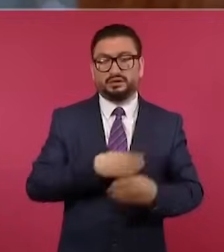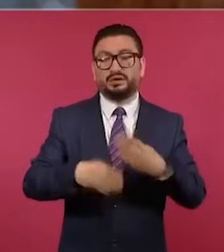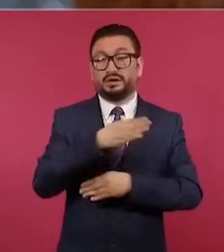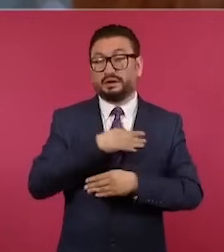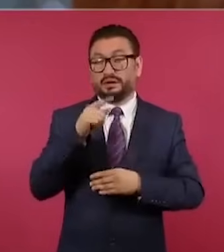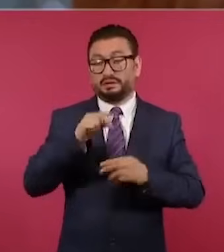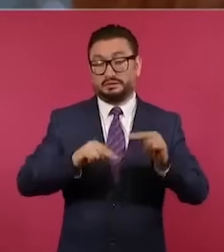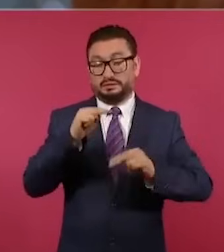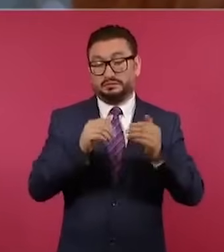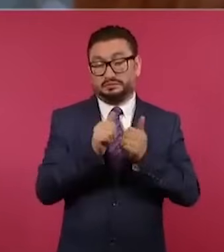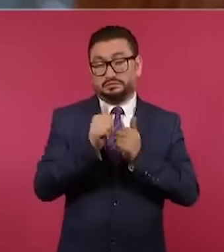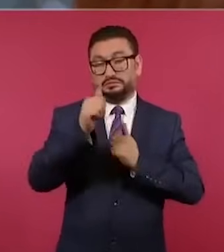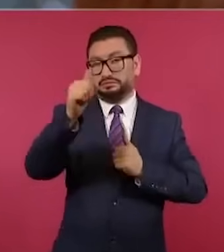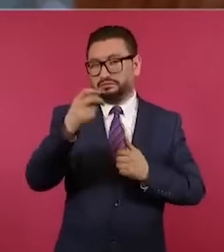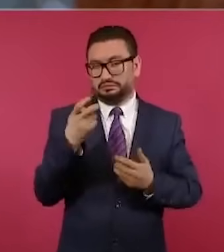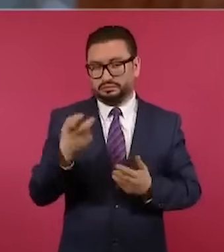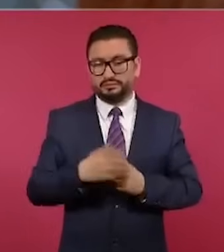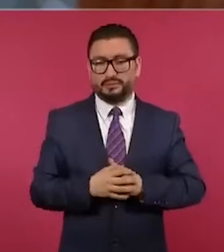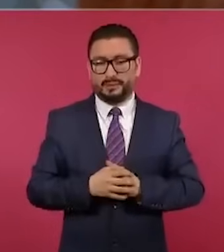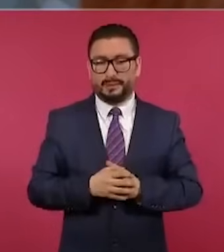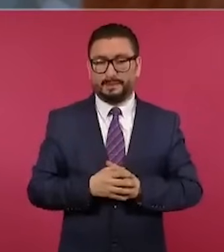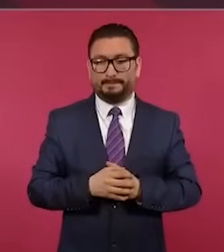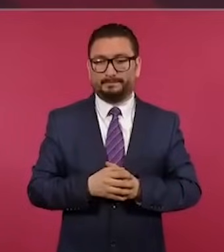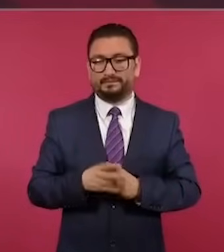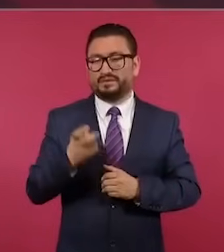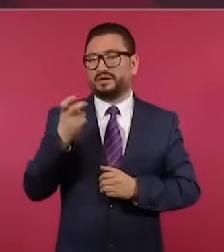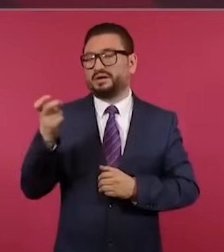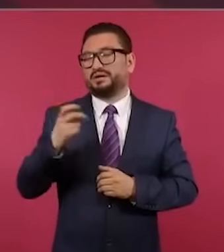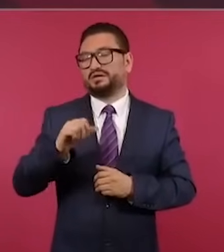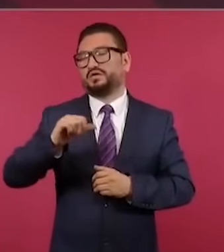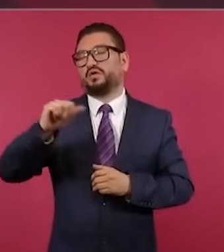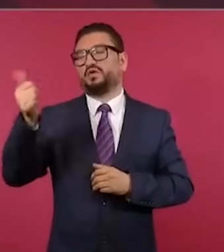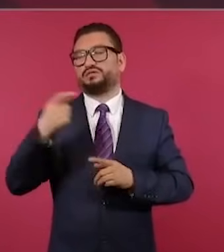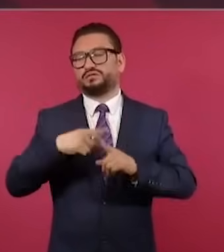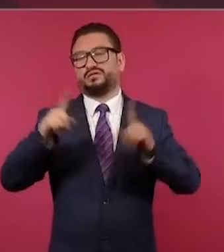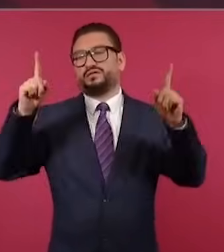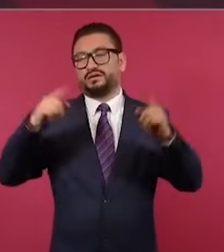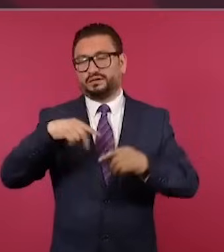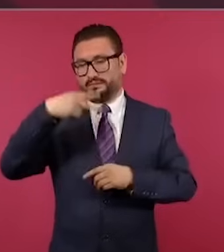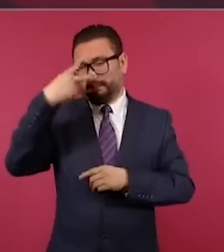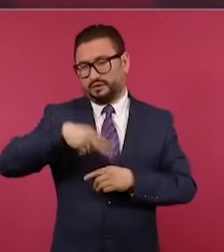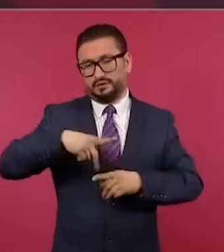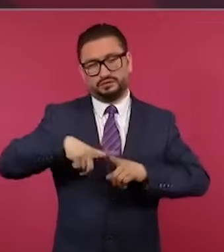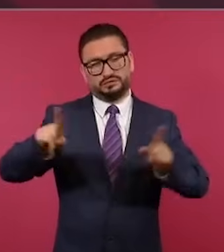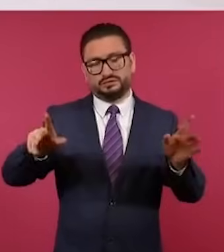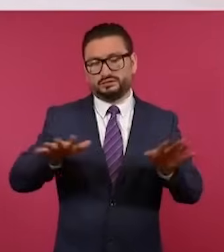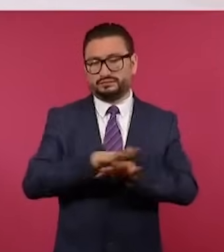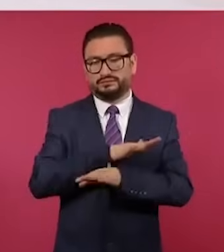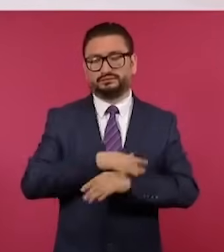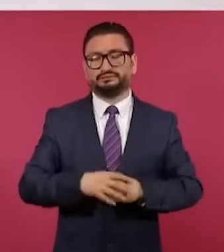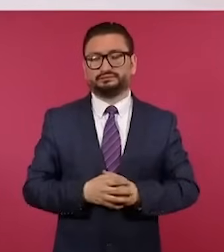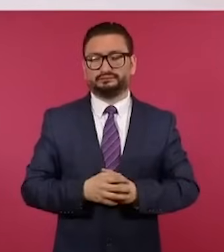puntera según los resultados de las encuestas. Es que ya son otras condiciones, ya es otro México.